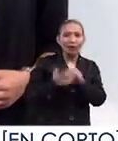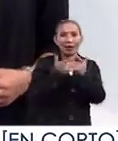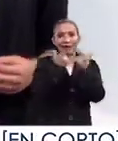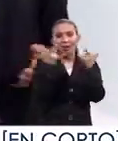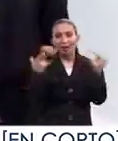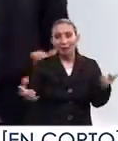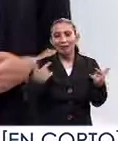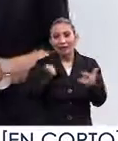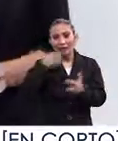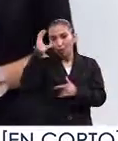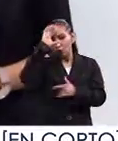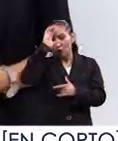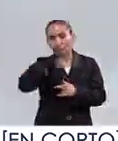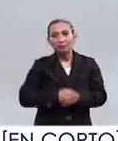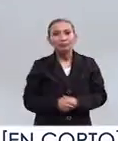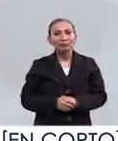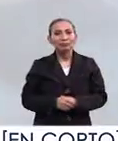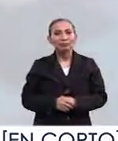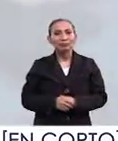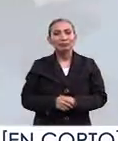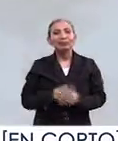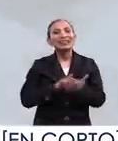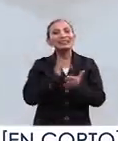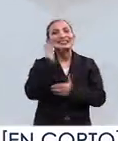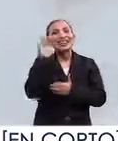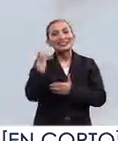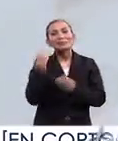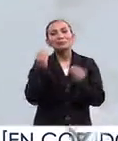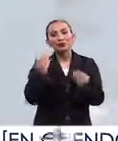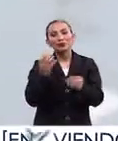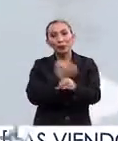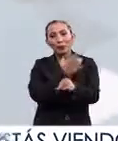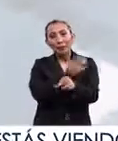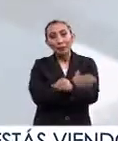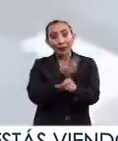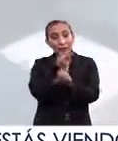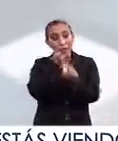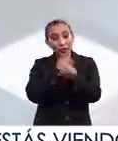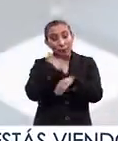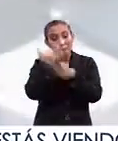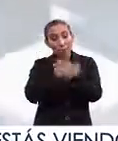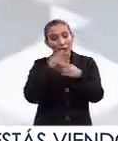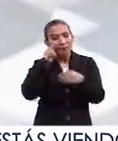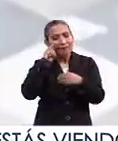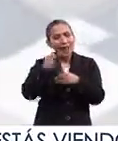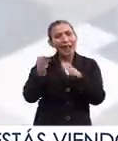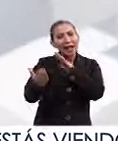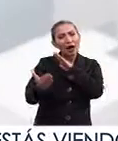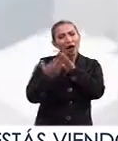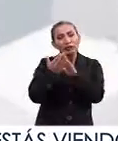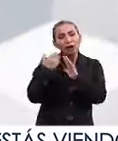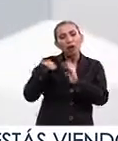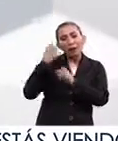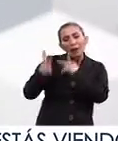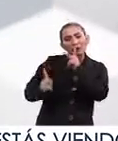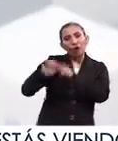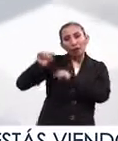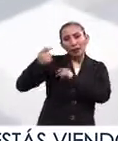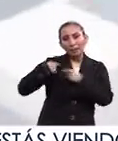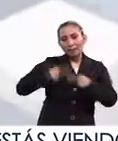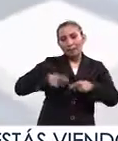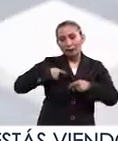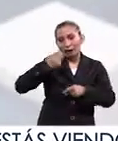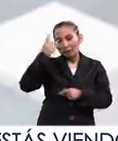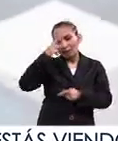la historia de nuestra cultura. Le agradezco mucho su compañía y le invito a nuestra próxima emisión de En Corto, donde platicaremos con